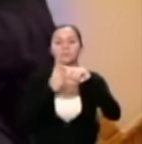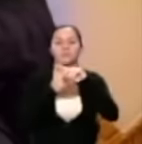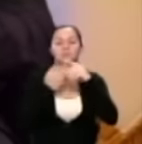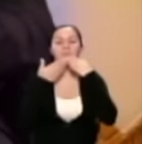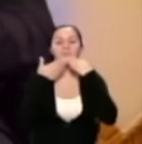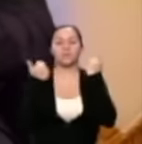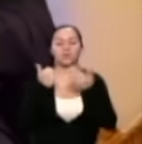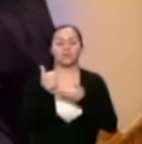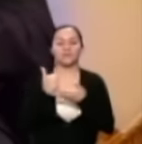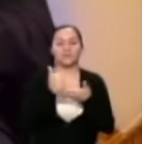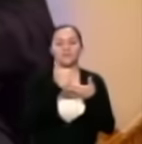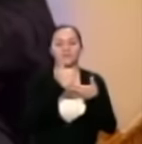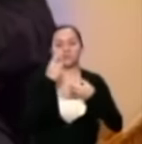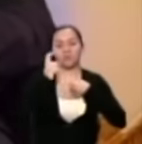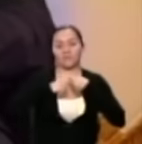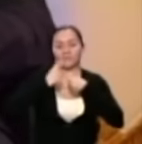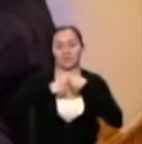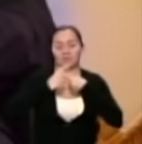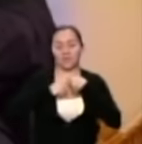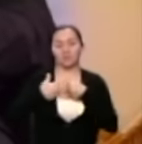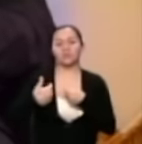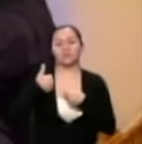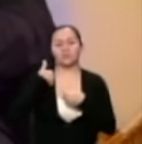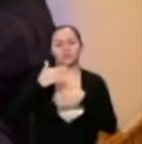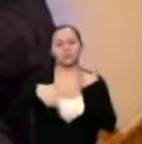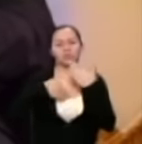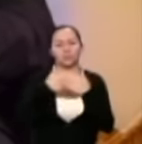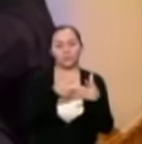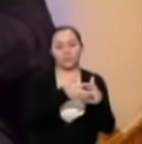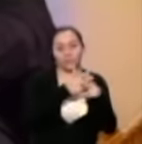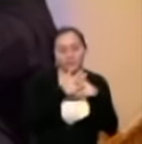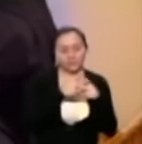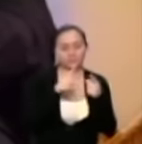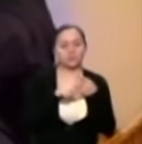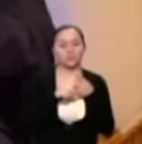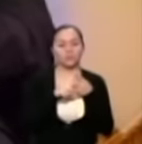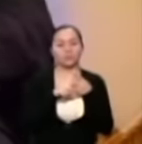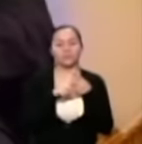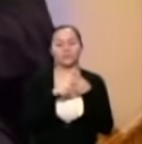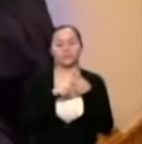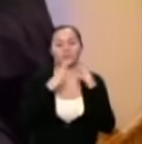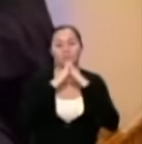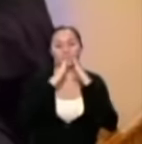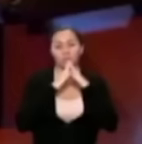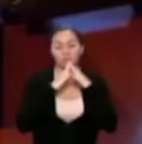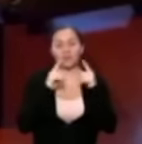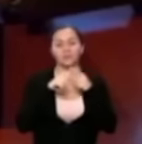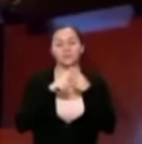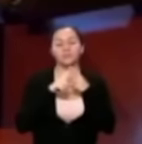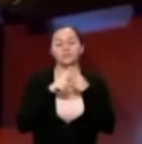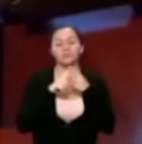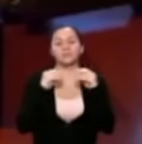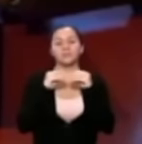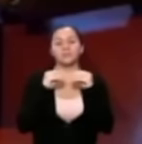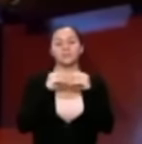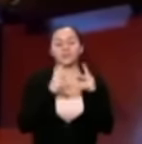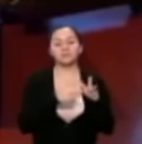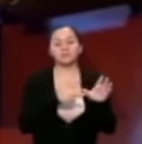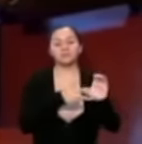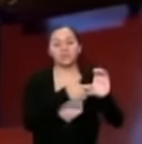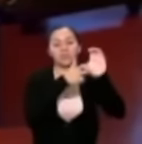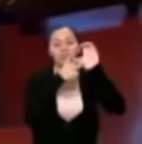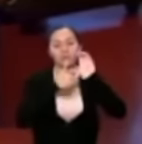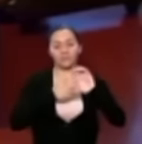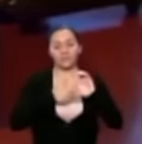nuestros afiliados que obtuvieron tanto créditos hipotecarios como los quirografarios. ¿Cuántos más o menos estamos